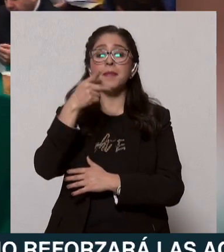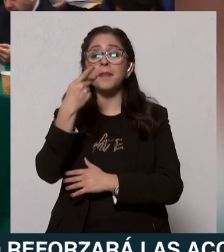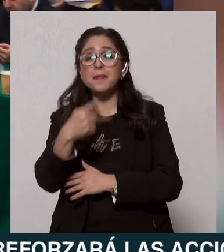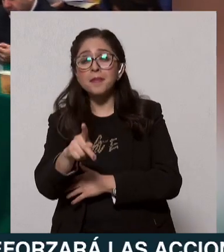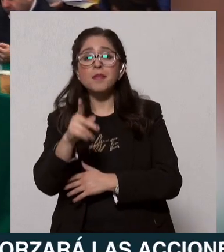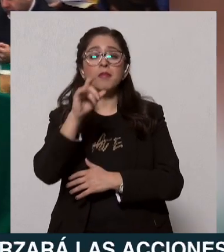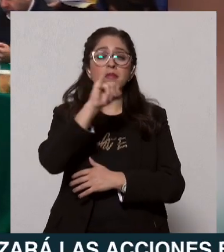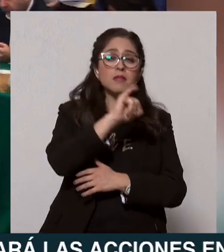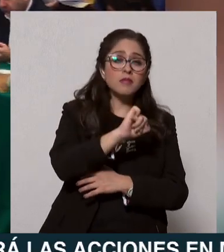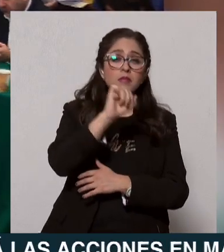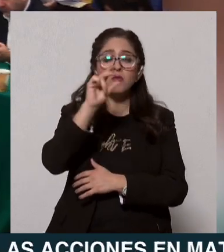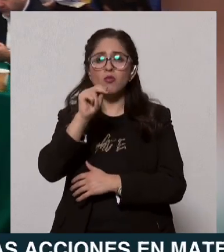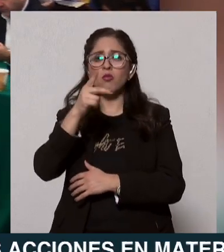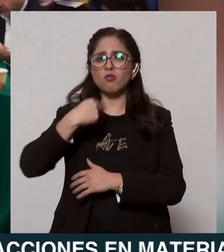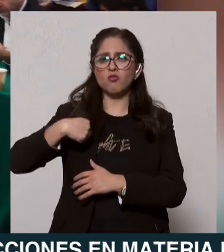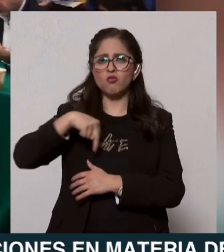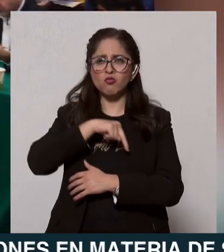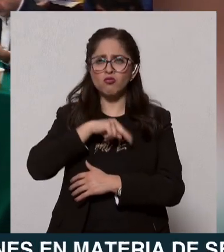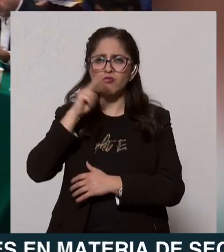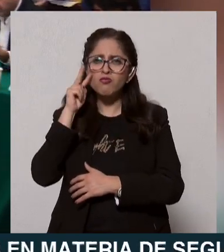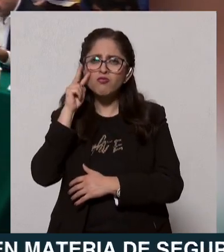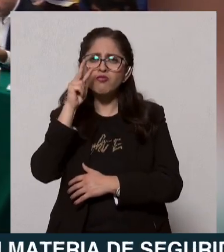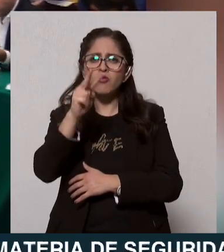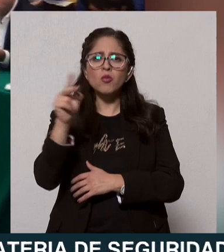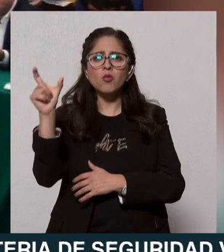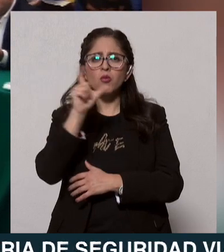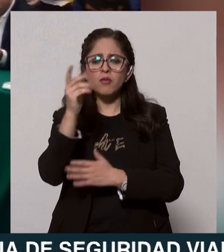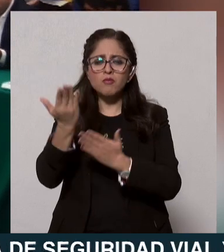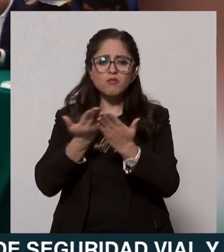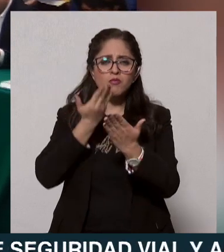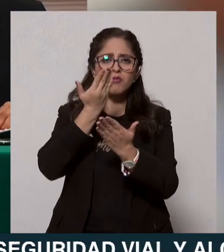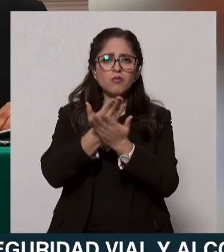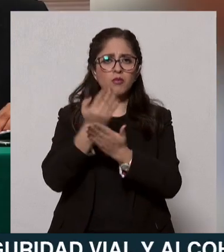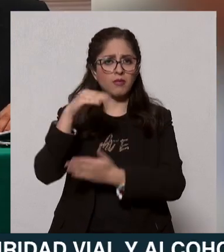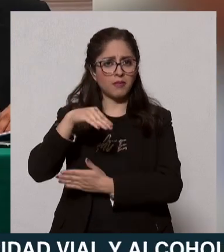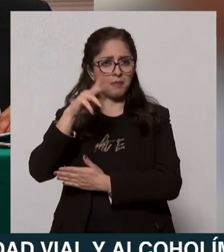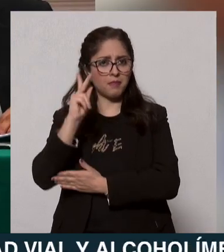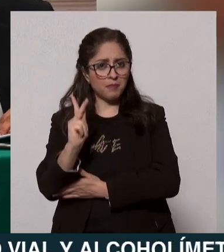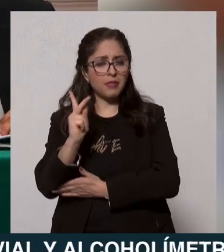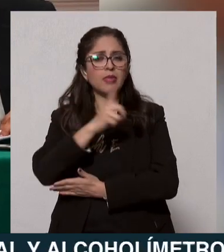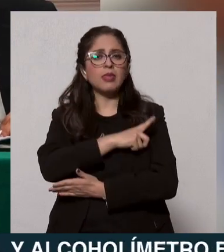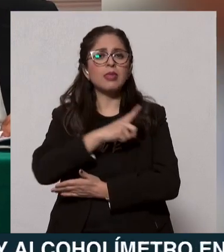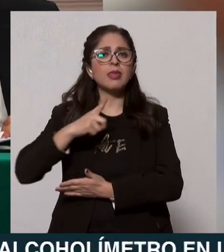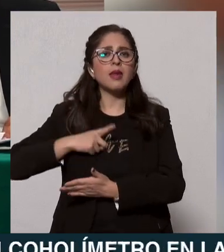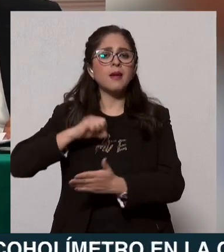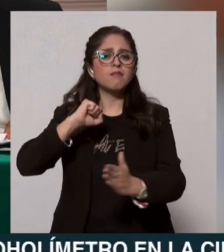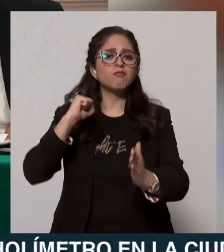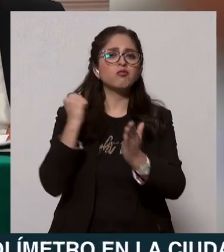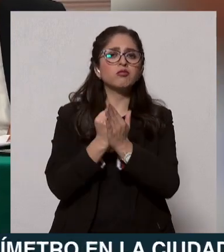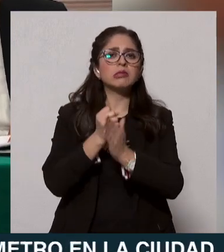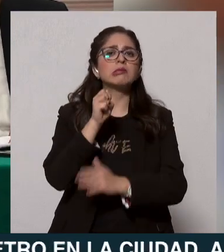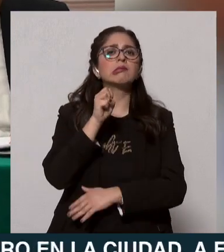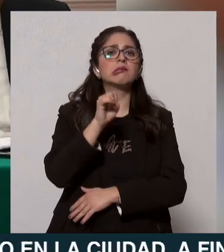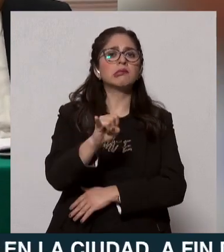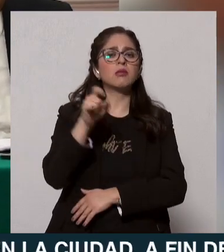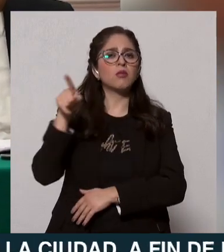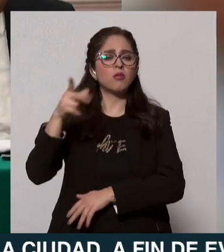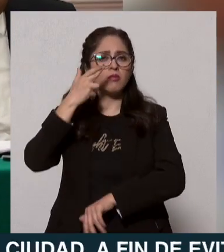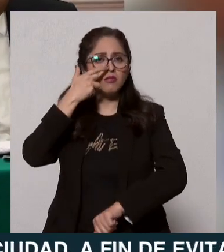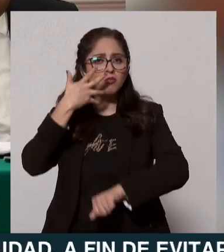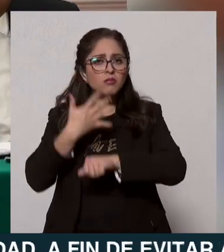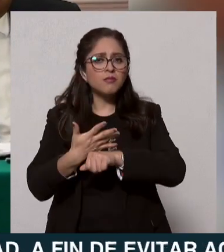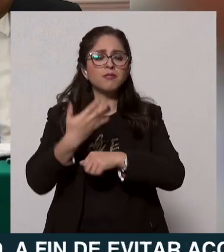donde todos observábamos que ante una solicitud del Ministerio Público tenía que haber una autorización de un responsable fiscal,